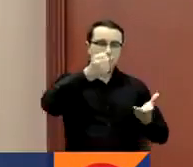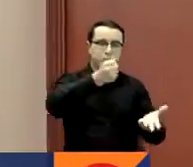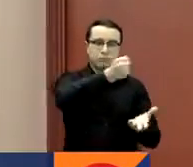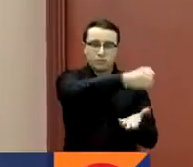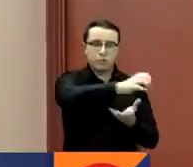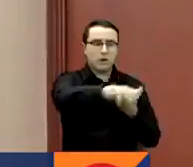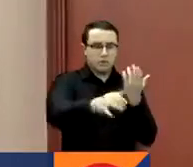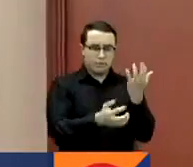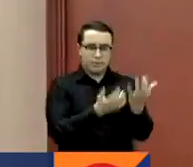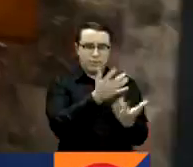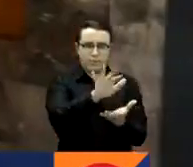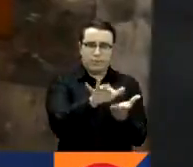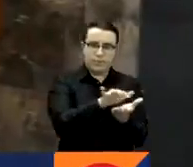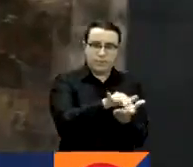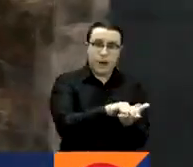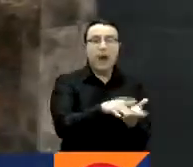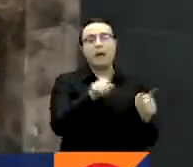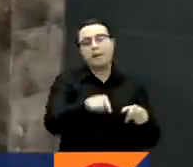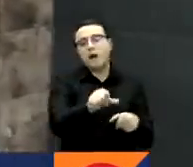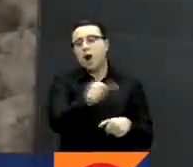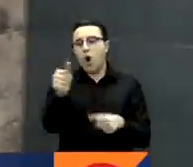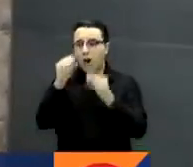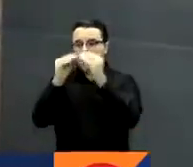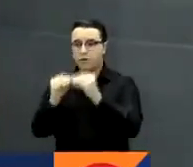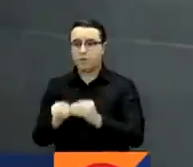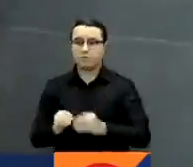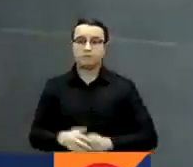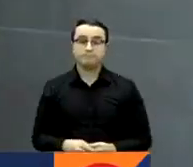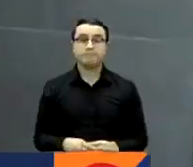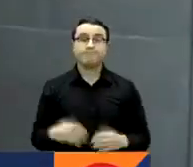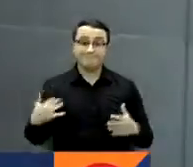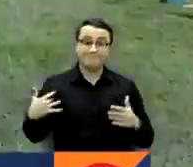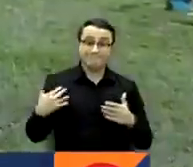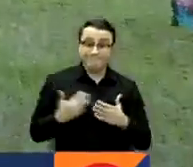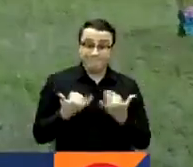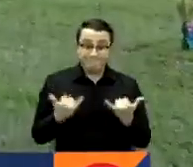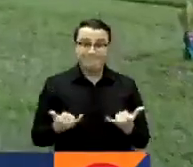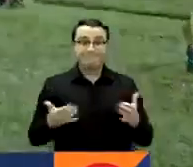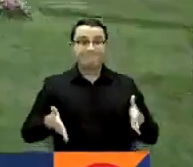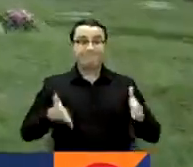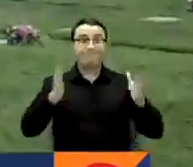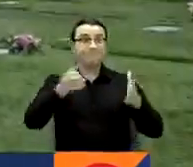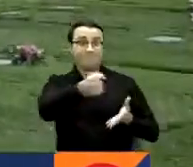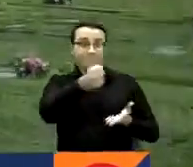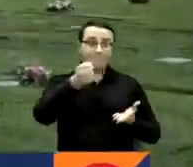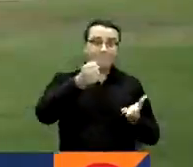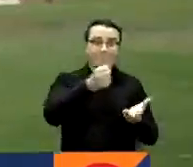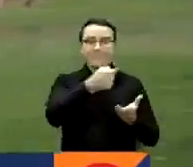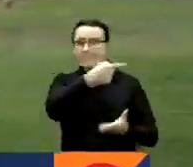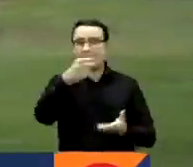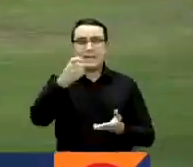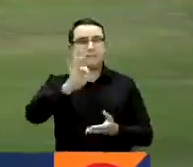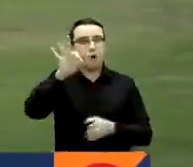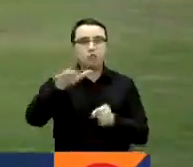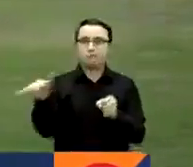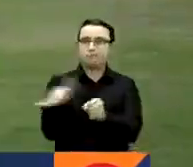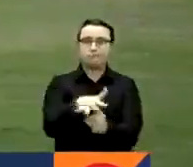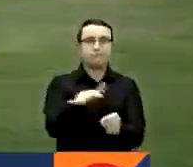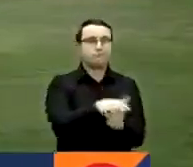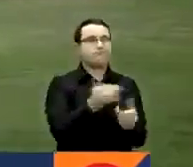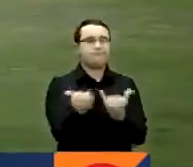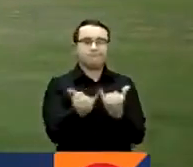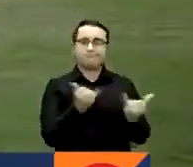permite también el Ministerio de Salud. Al momento los hornos crematorios de la ciudad están funcionando al 100% de su